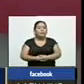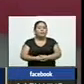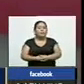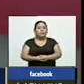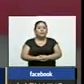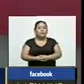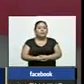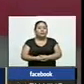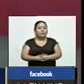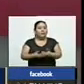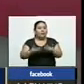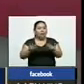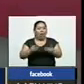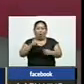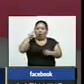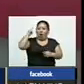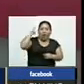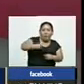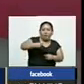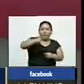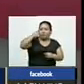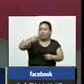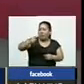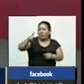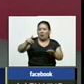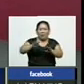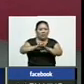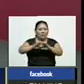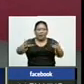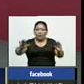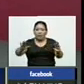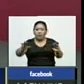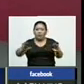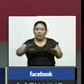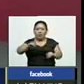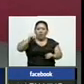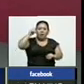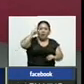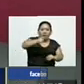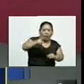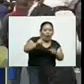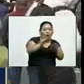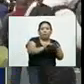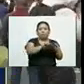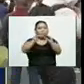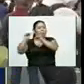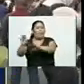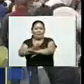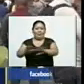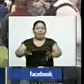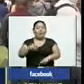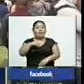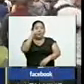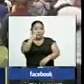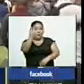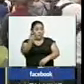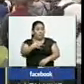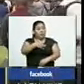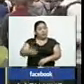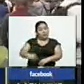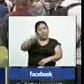que no se va a obligar a nadie a que pase a otra corporación. El presidente ha sido